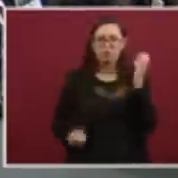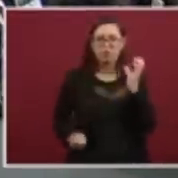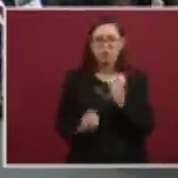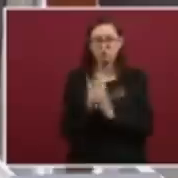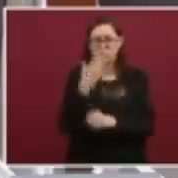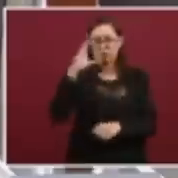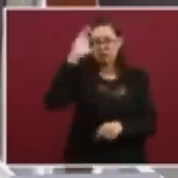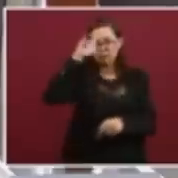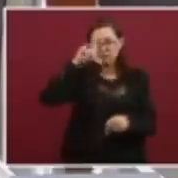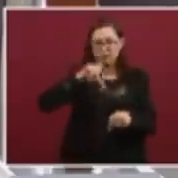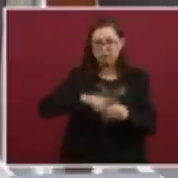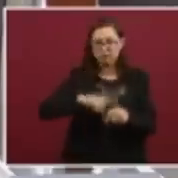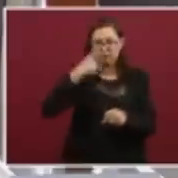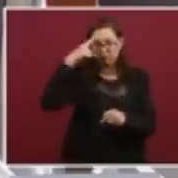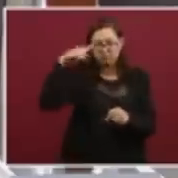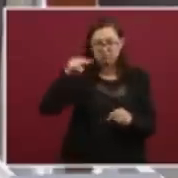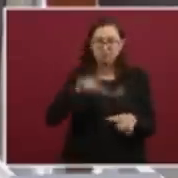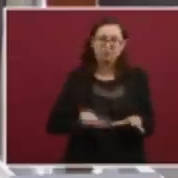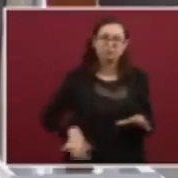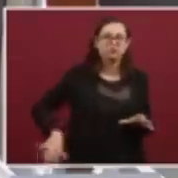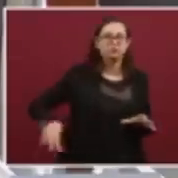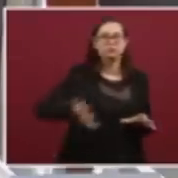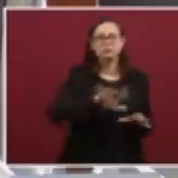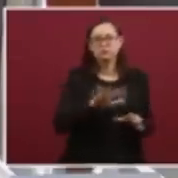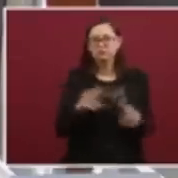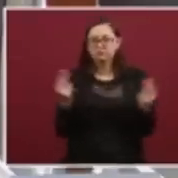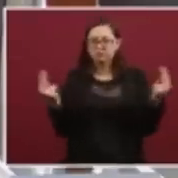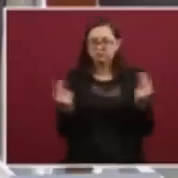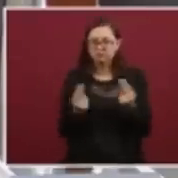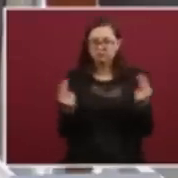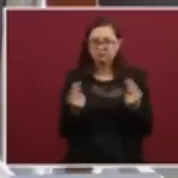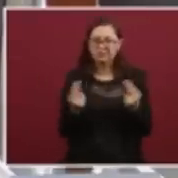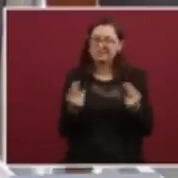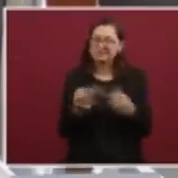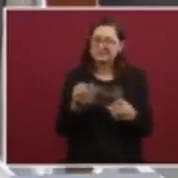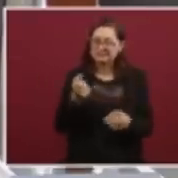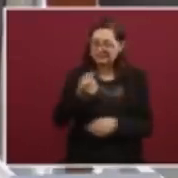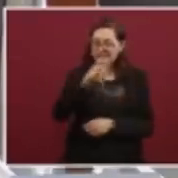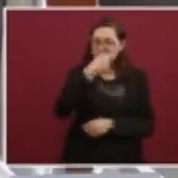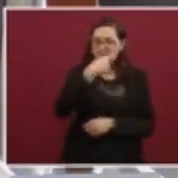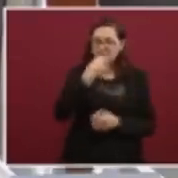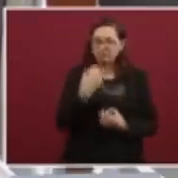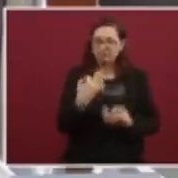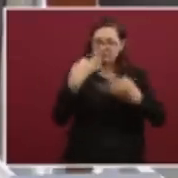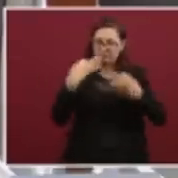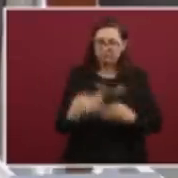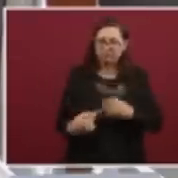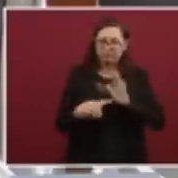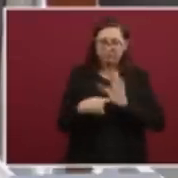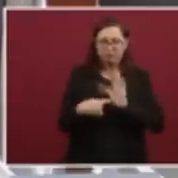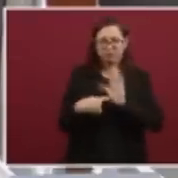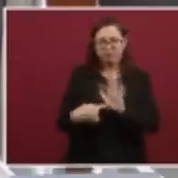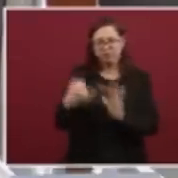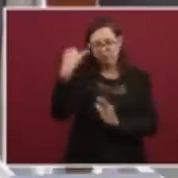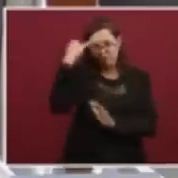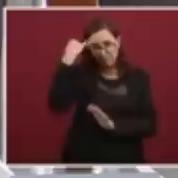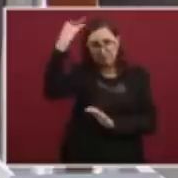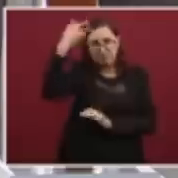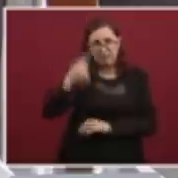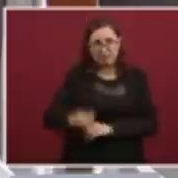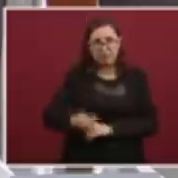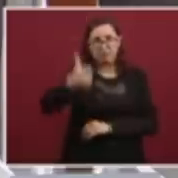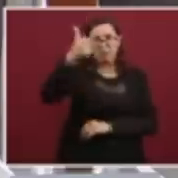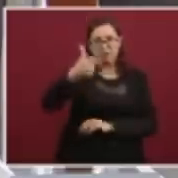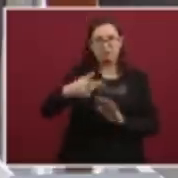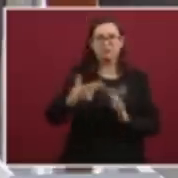cultura para nuestra necesidad de los medicamentos, como un ejemplo muy creativo, inédito, repito, y